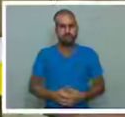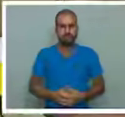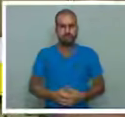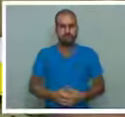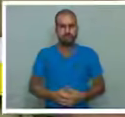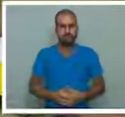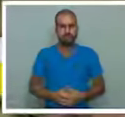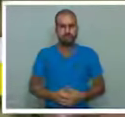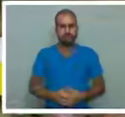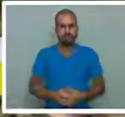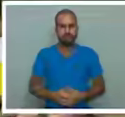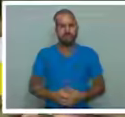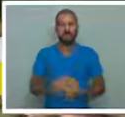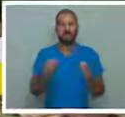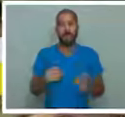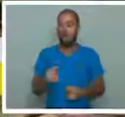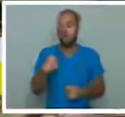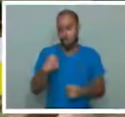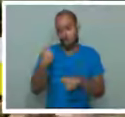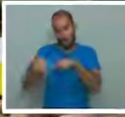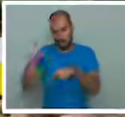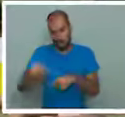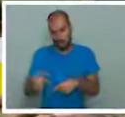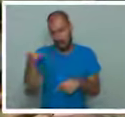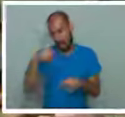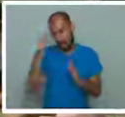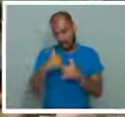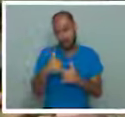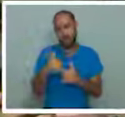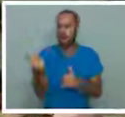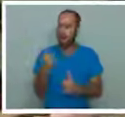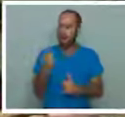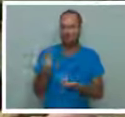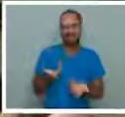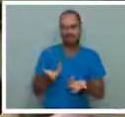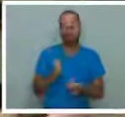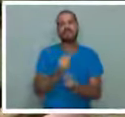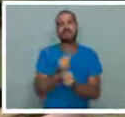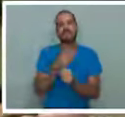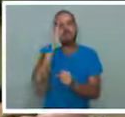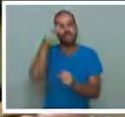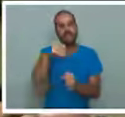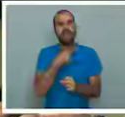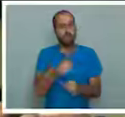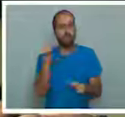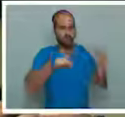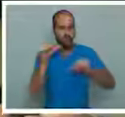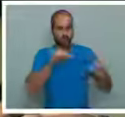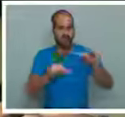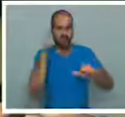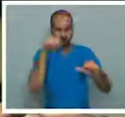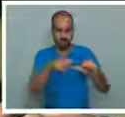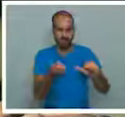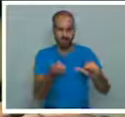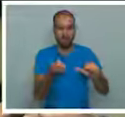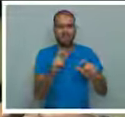nos dedicamos a la parte que se le dice la parte sucia del laboratorio de tecnología gsm nosotros llegamos muy temprano a kim para